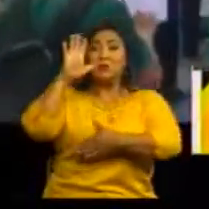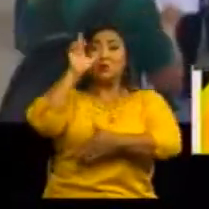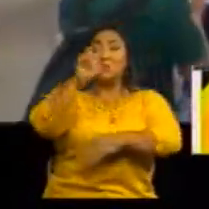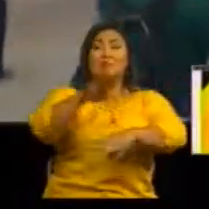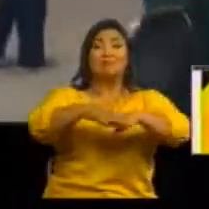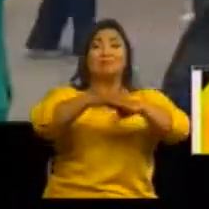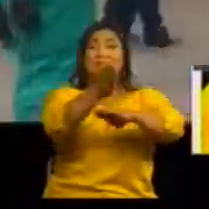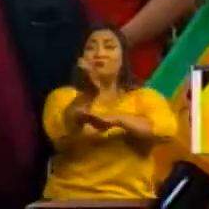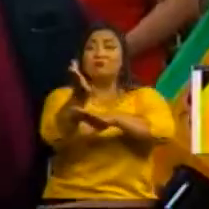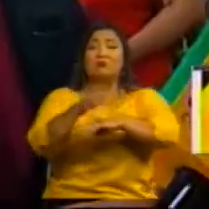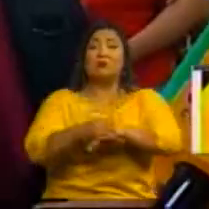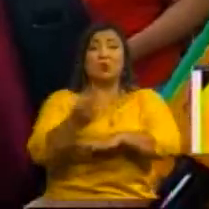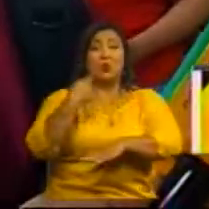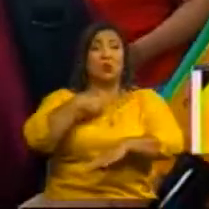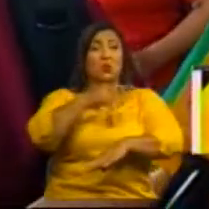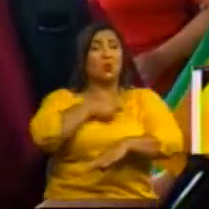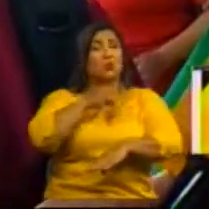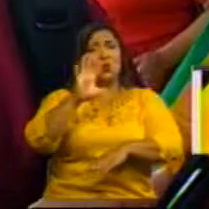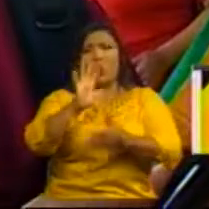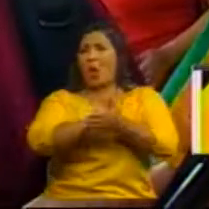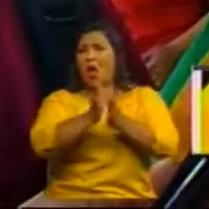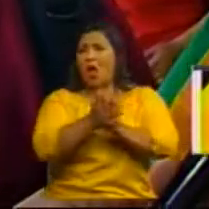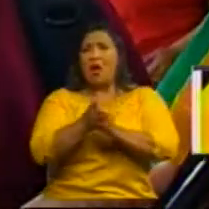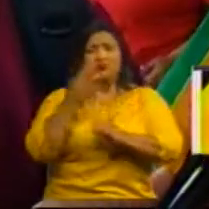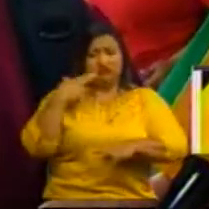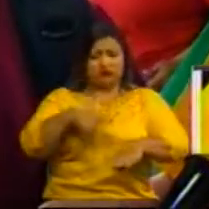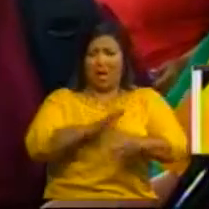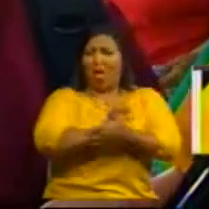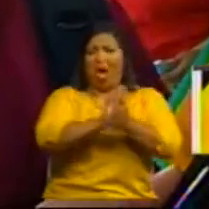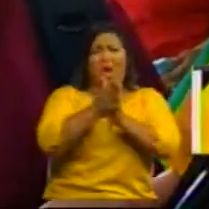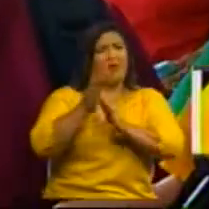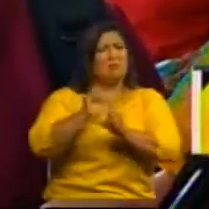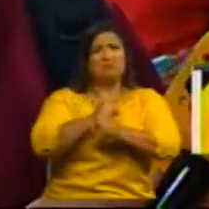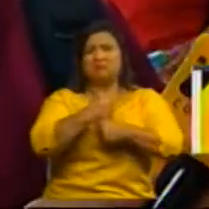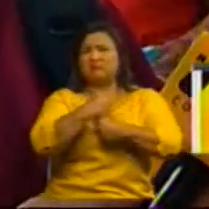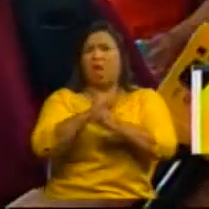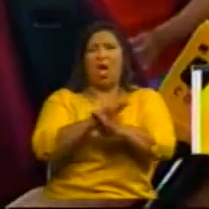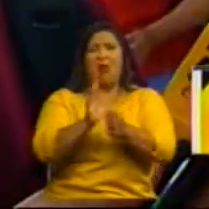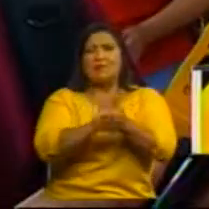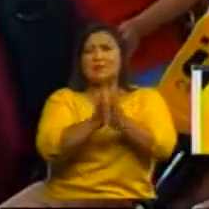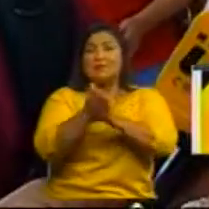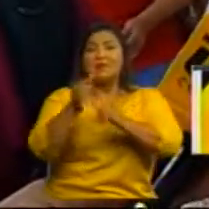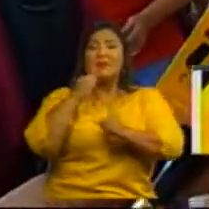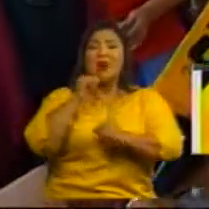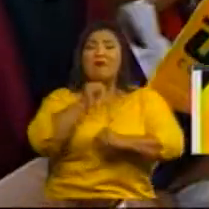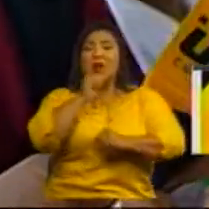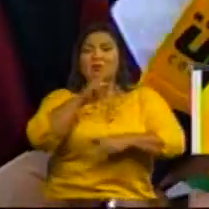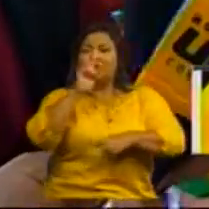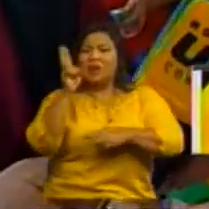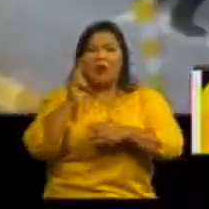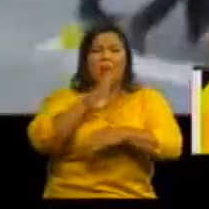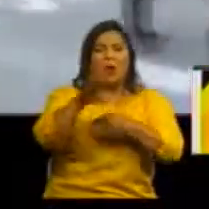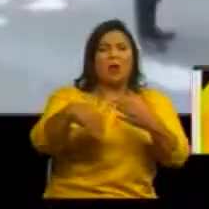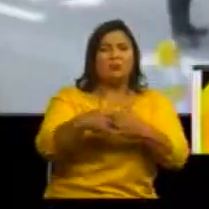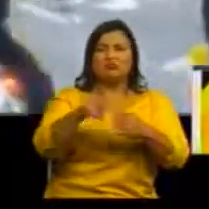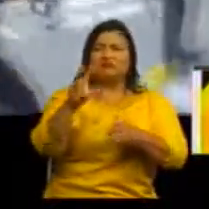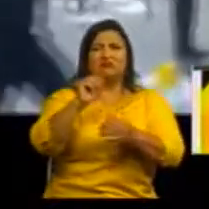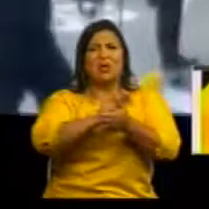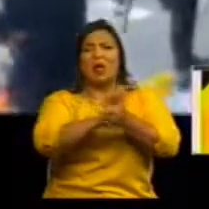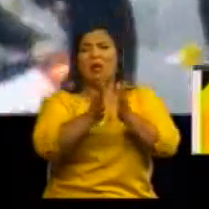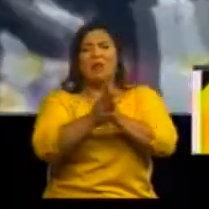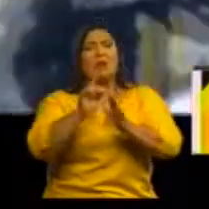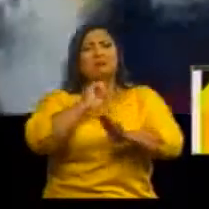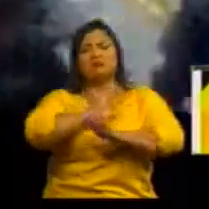detenidos. Nosotros no estábamos armados. Nosotros no estábamos faltando el orden público. Hicimos